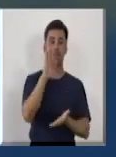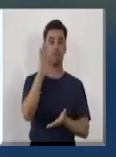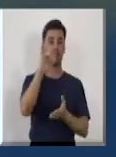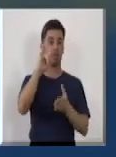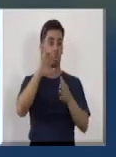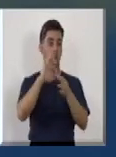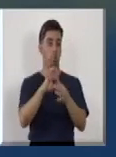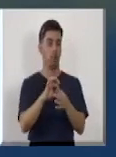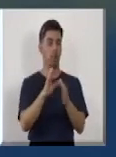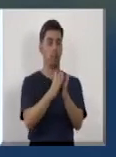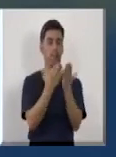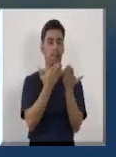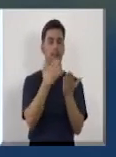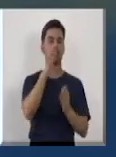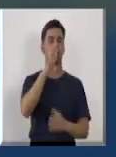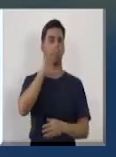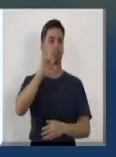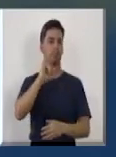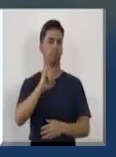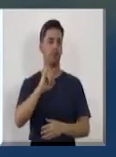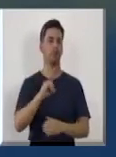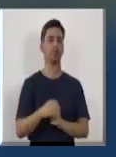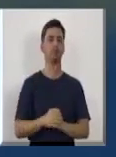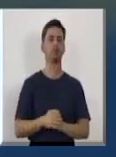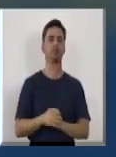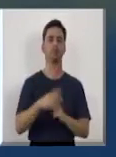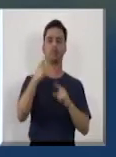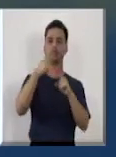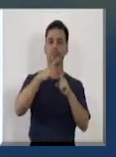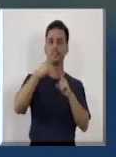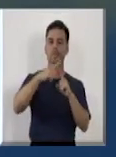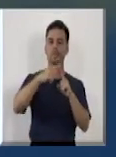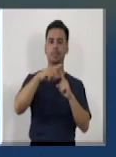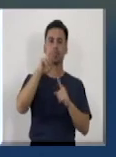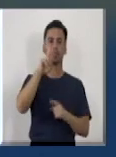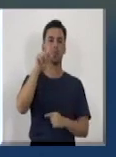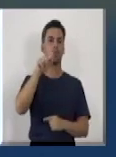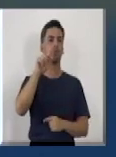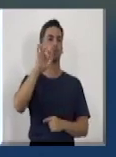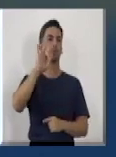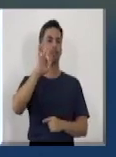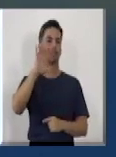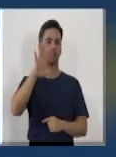9º grado, página 56, actividad 2.75.